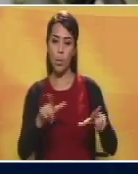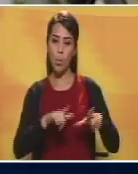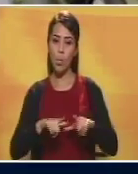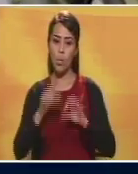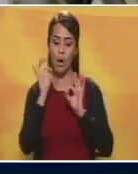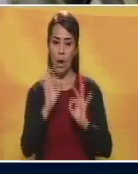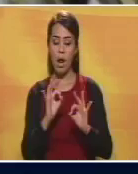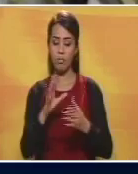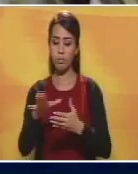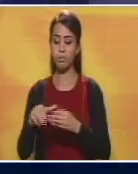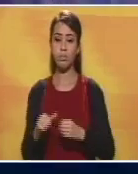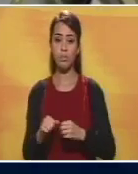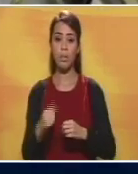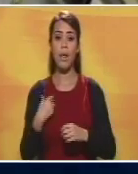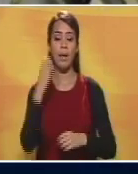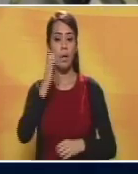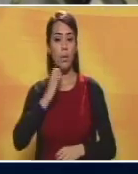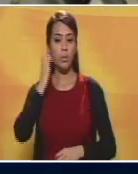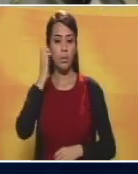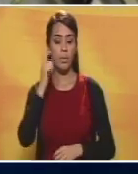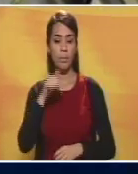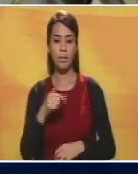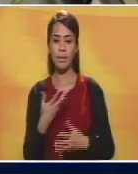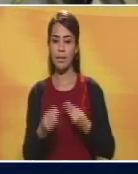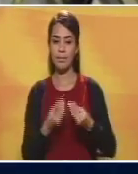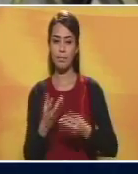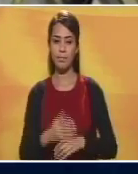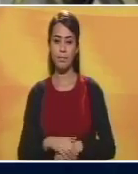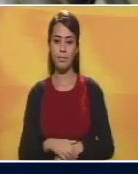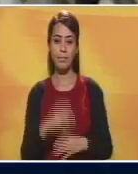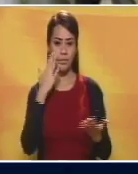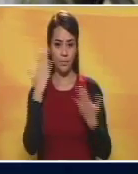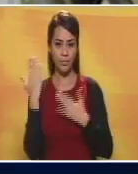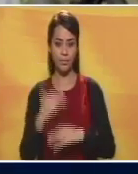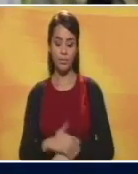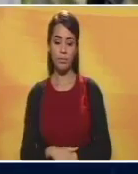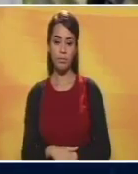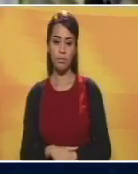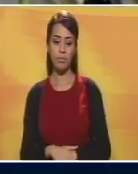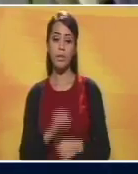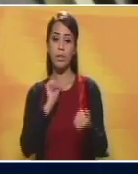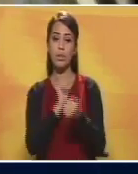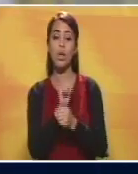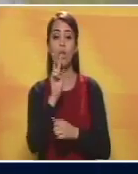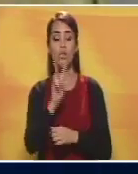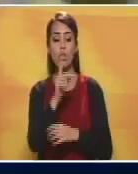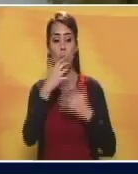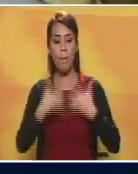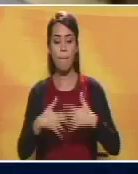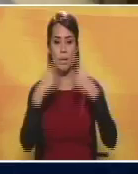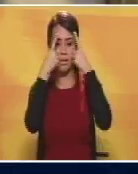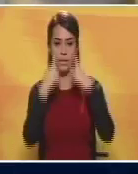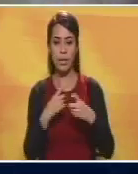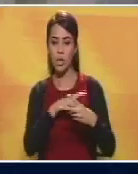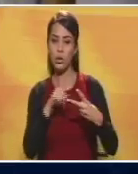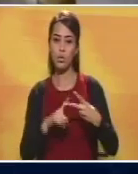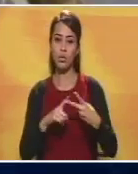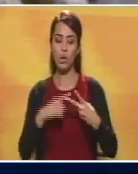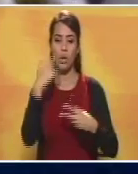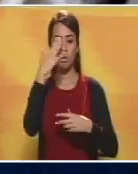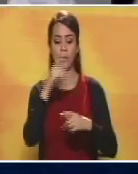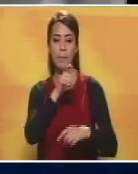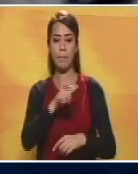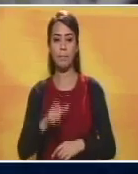mayor decomiso de esta droga en Europa en este tipo de recipientes. Entre los detenidos hay 2 empresarios y un agente de la Guardia Civil